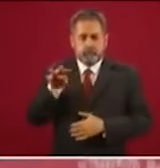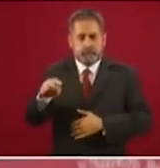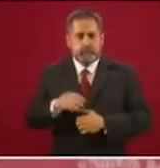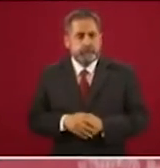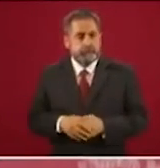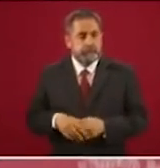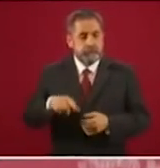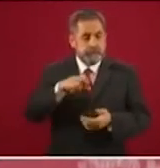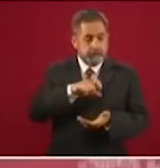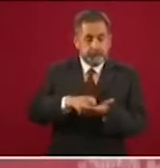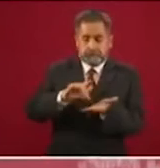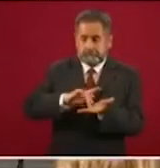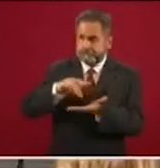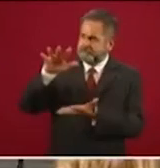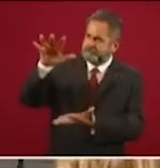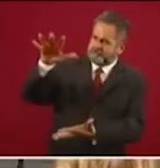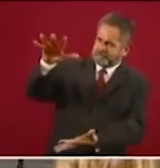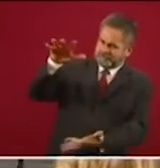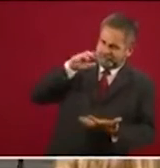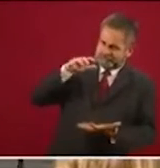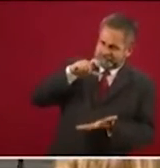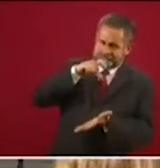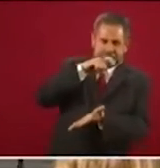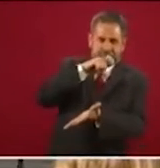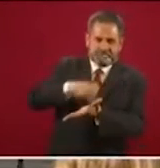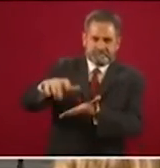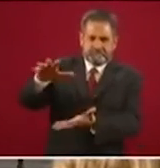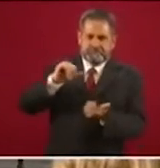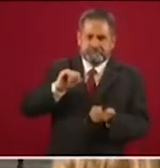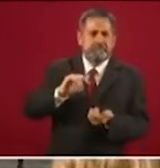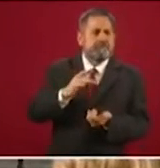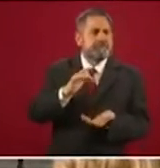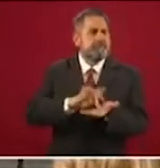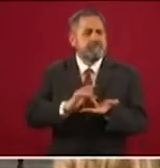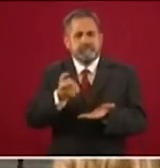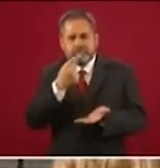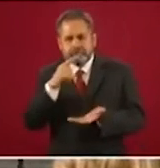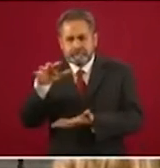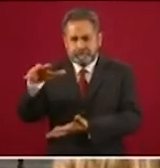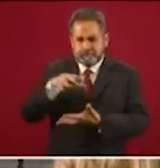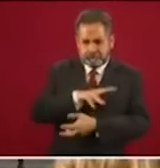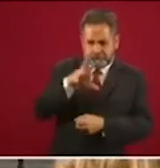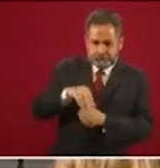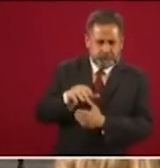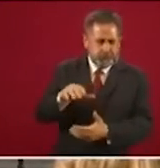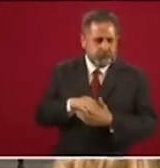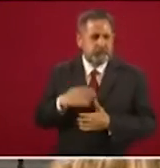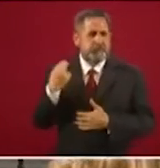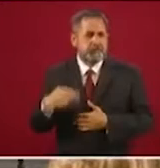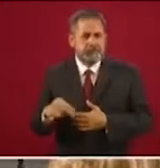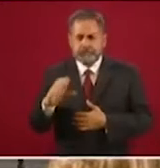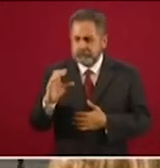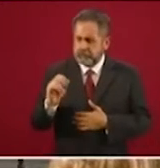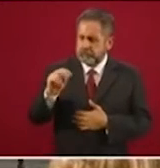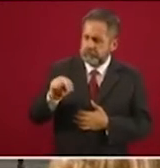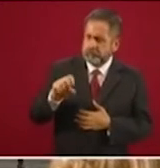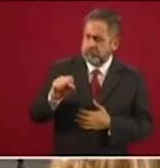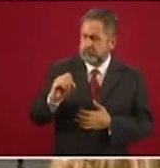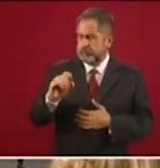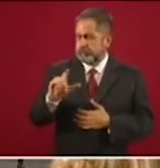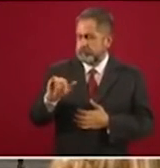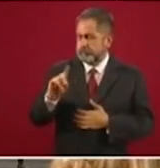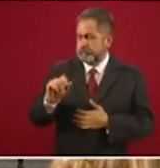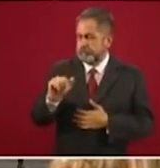compra consolidada de los insumos para la salud. La compra consolidada, como lo hemos anunciado varias veces y les